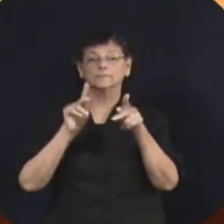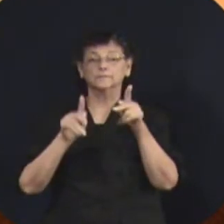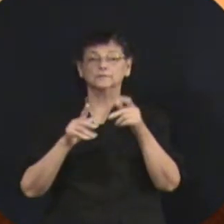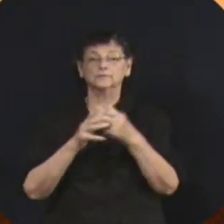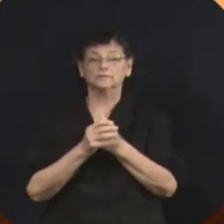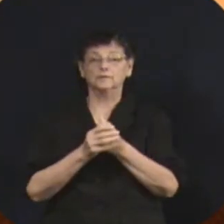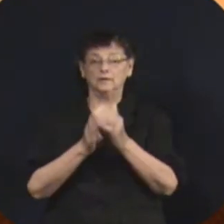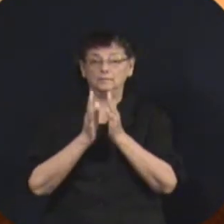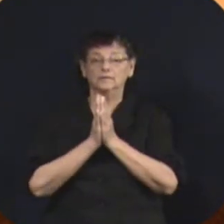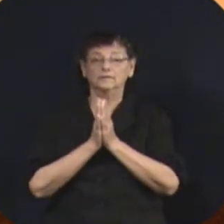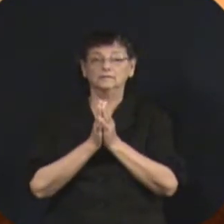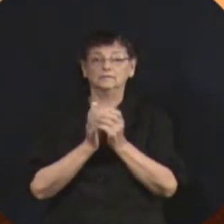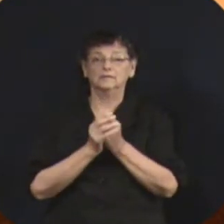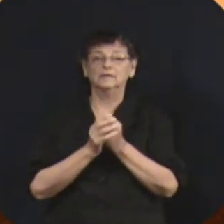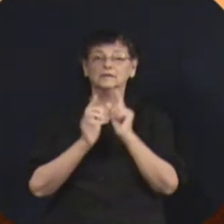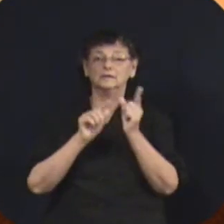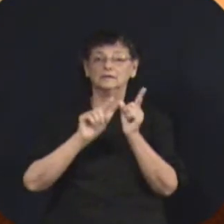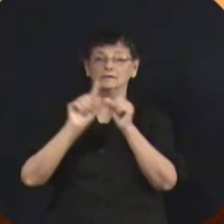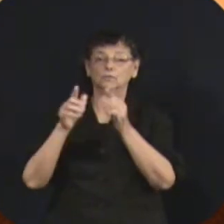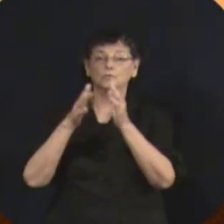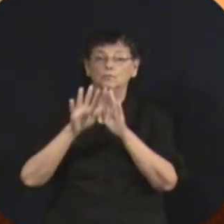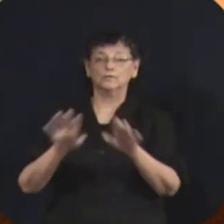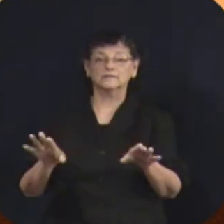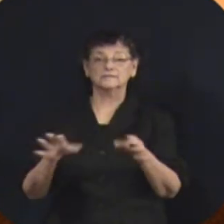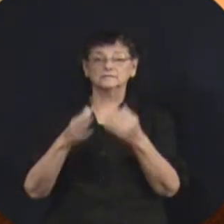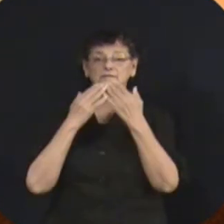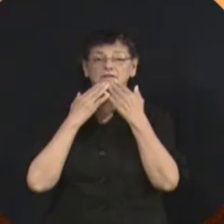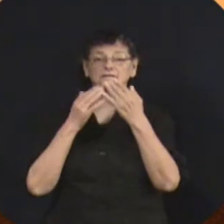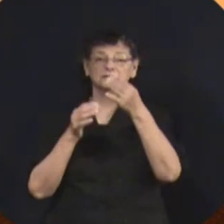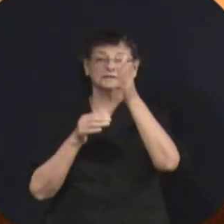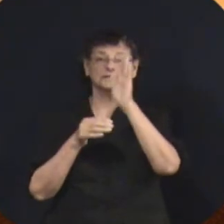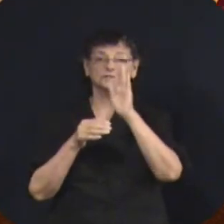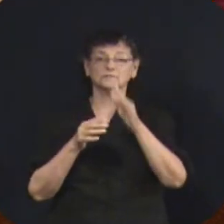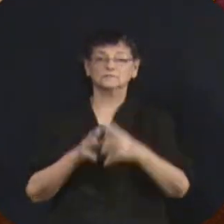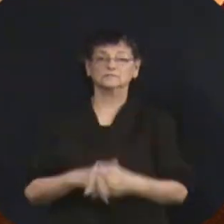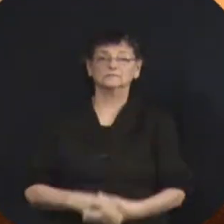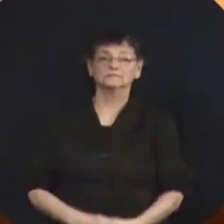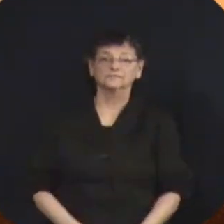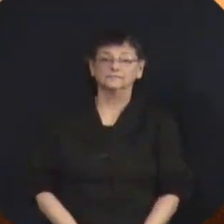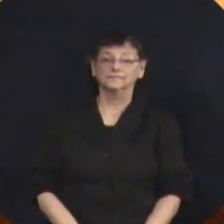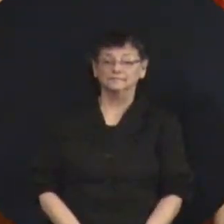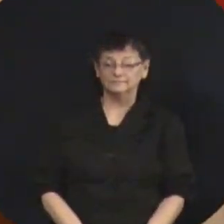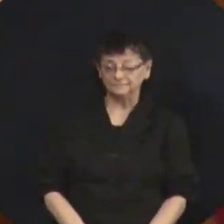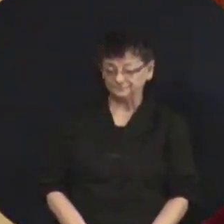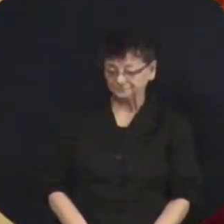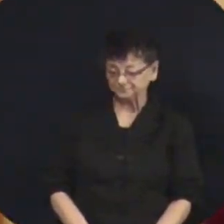sobre ustedes. Amén. Podéis ir en paz. Demos gracias a Dios.